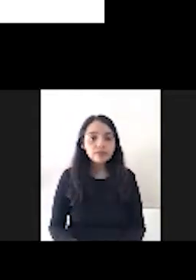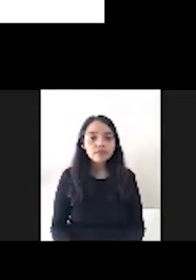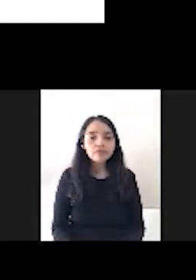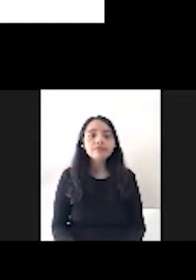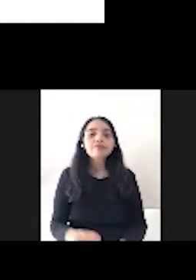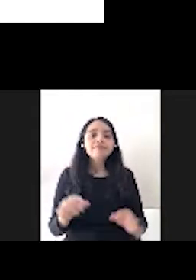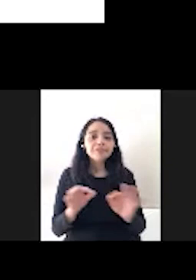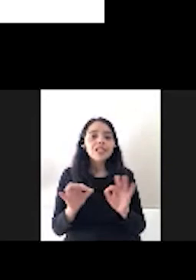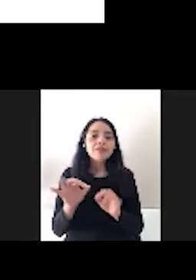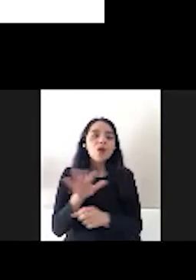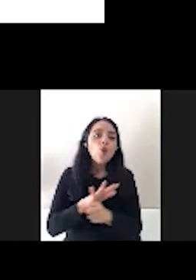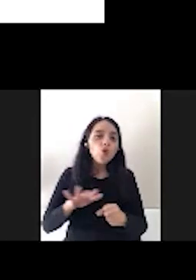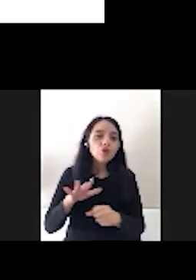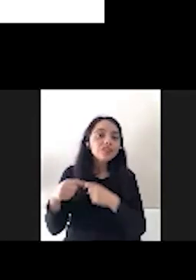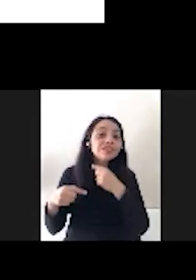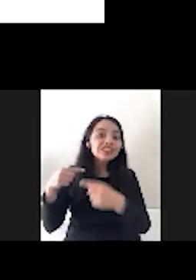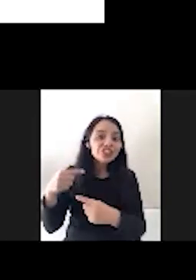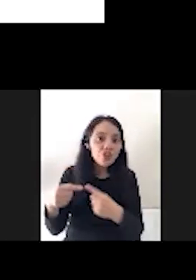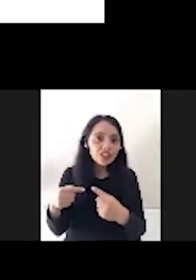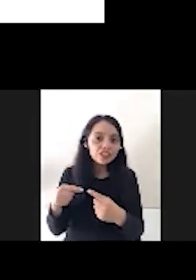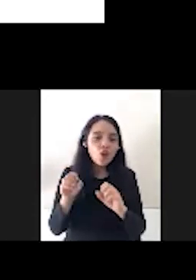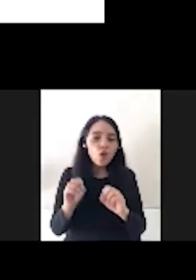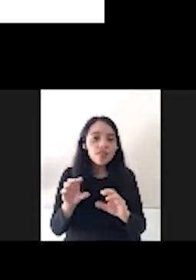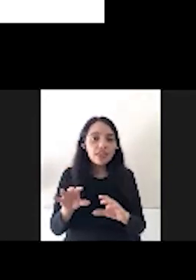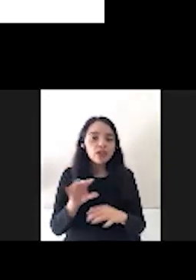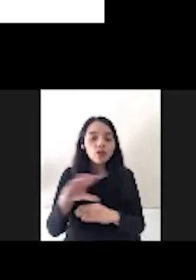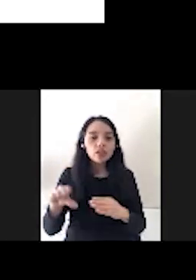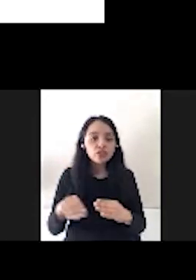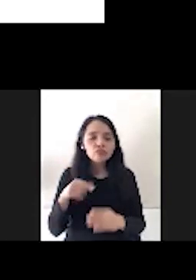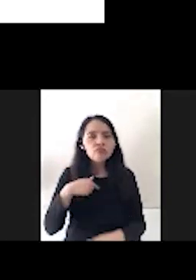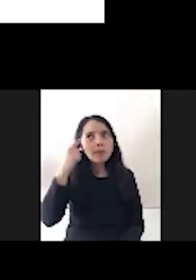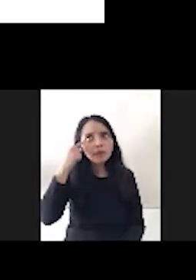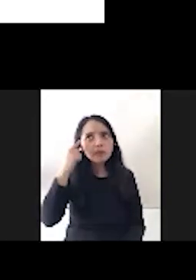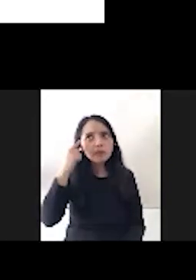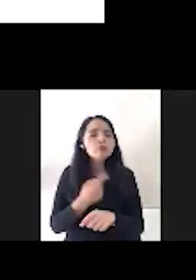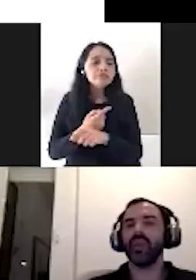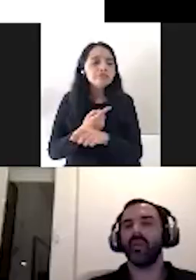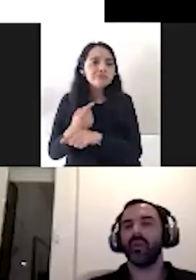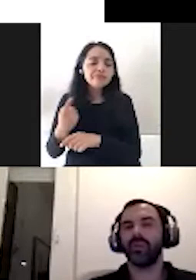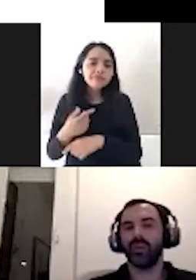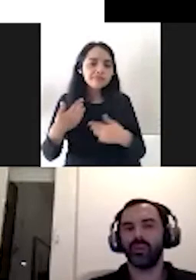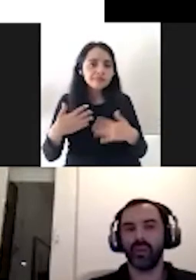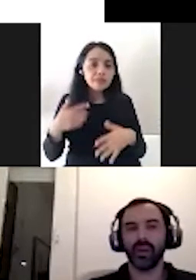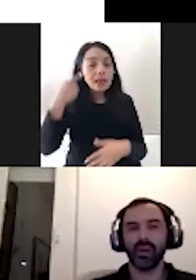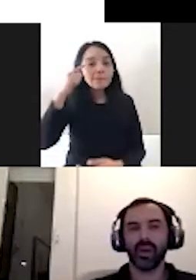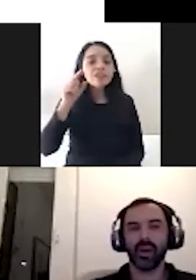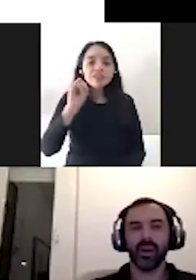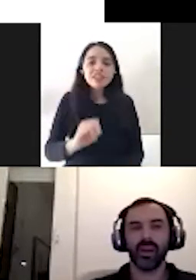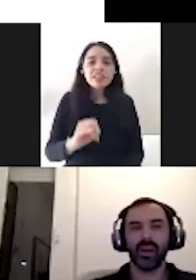educación inclusiva. Si bien yo creo que se ha hablado bastante, pero nunca es malo recordar un poco de cómo se desarrolla la educación